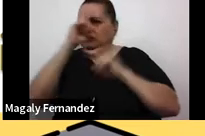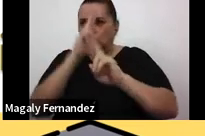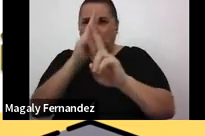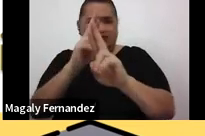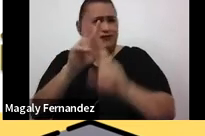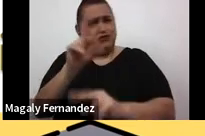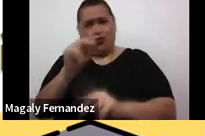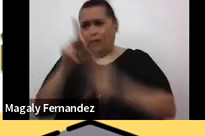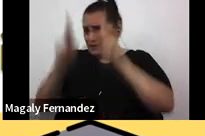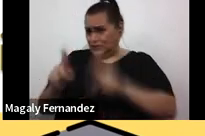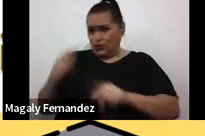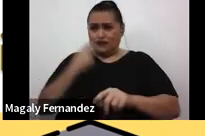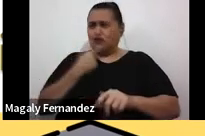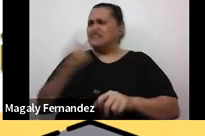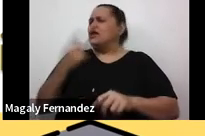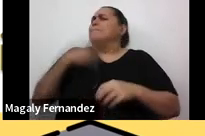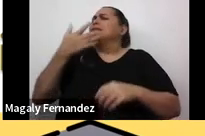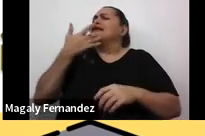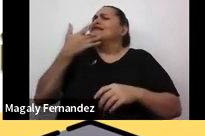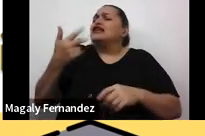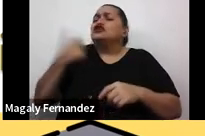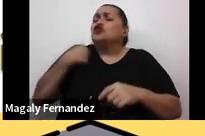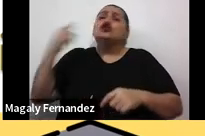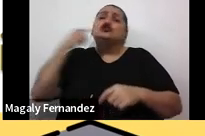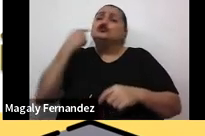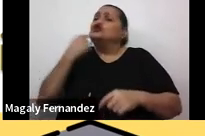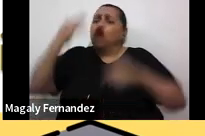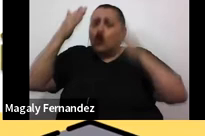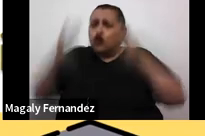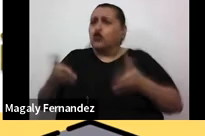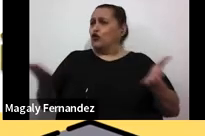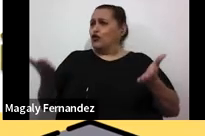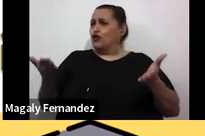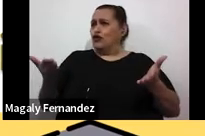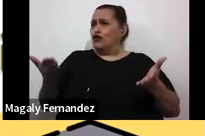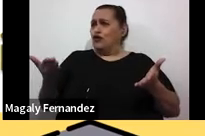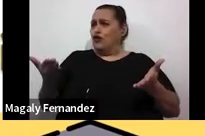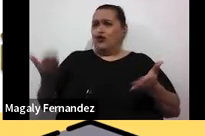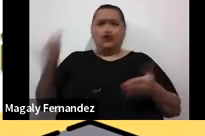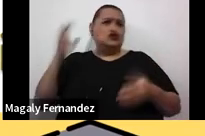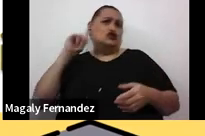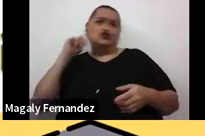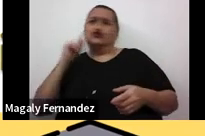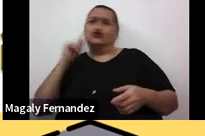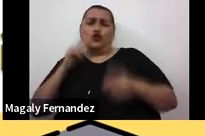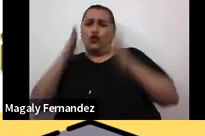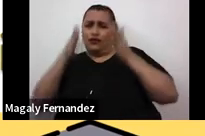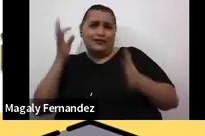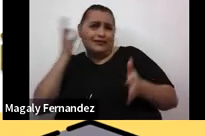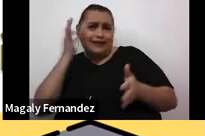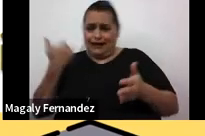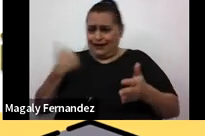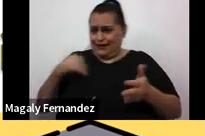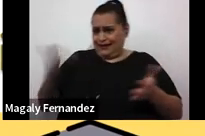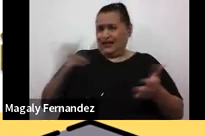sordas dicen decime sordo sorda porque es más fácil leerme los labios cuando decí sordo cuando decías persona con discapacidad